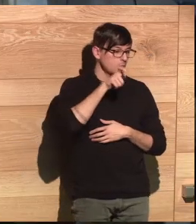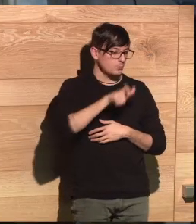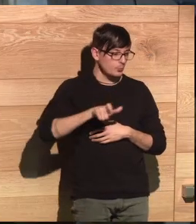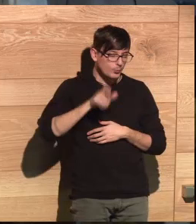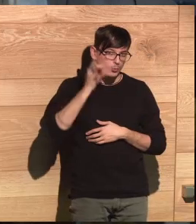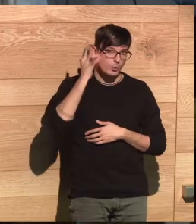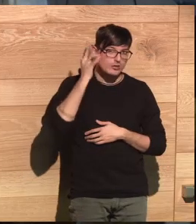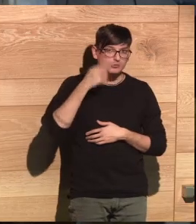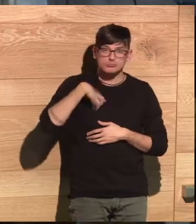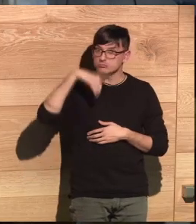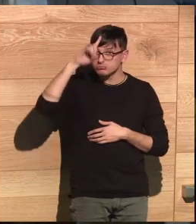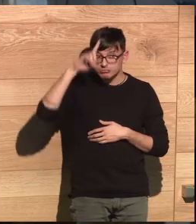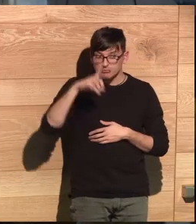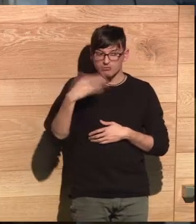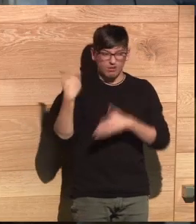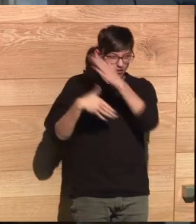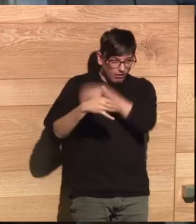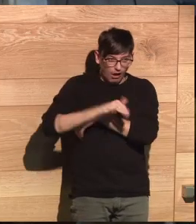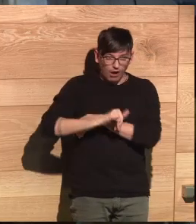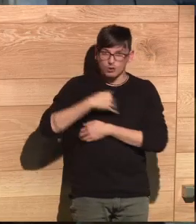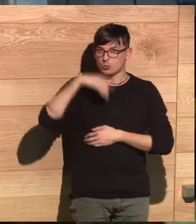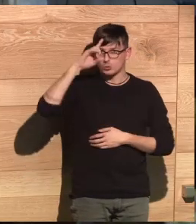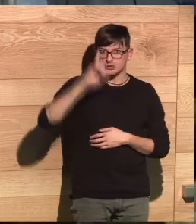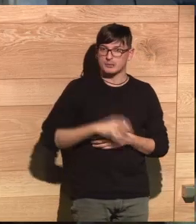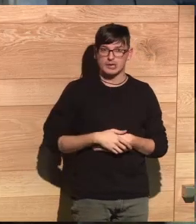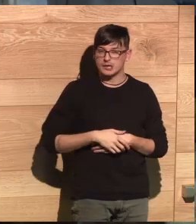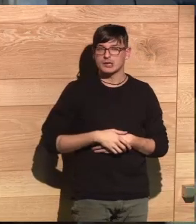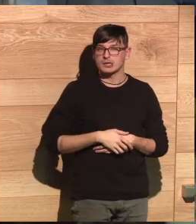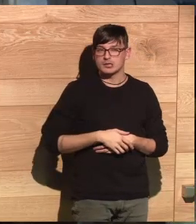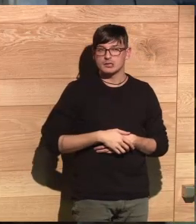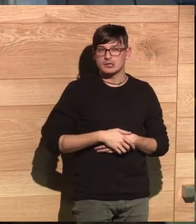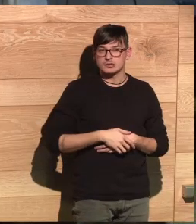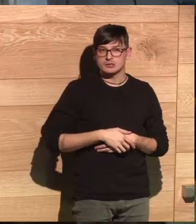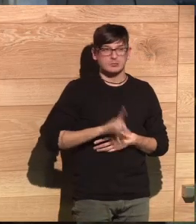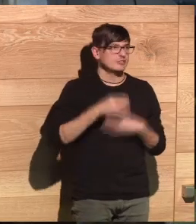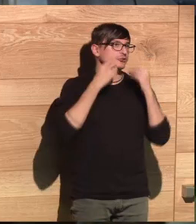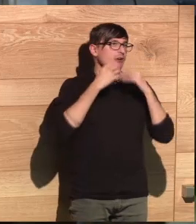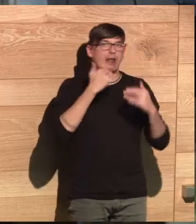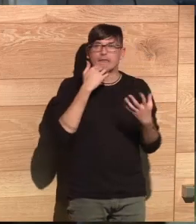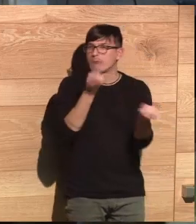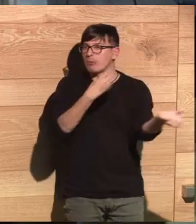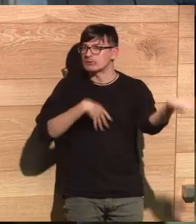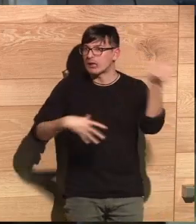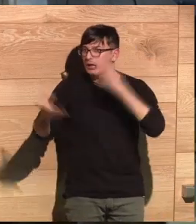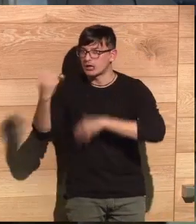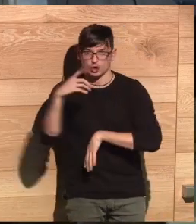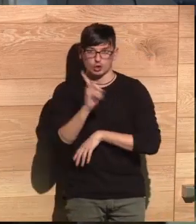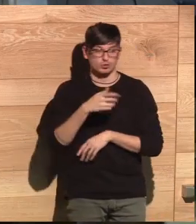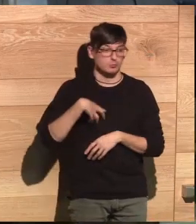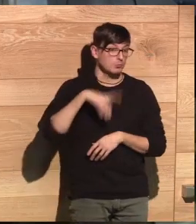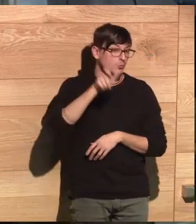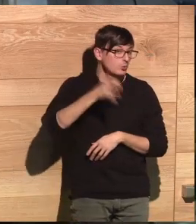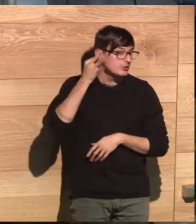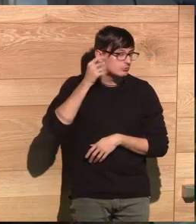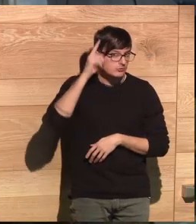no tenían ni idea que existían. O sea, ya no es historias de algunas que habías oído hablar, sino mujeres que ni sabía